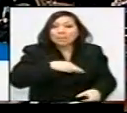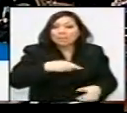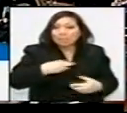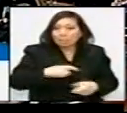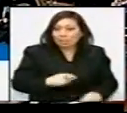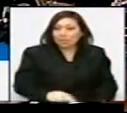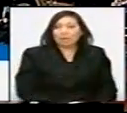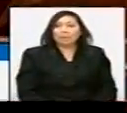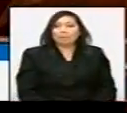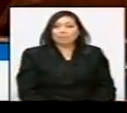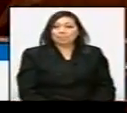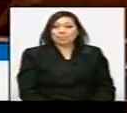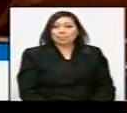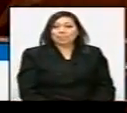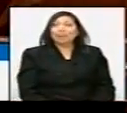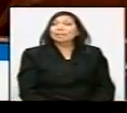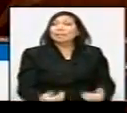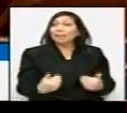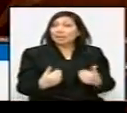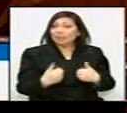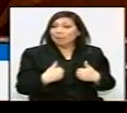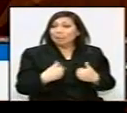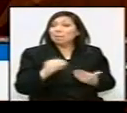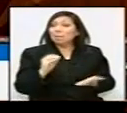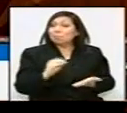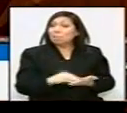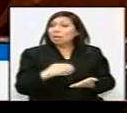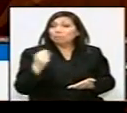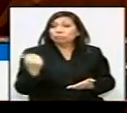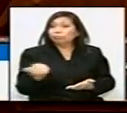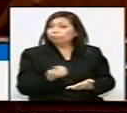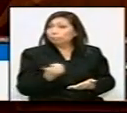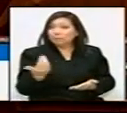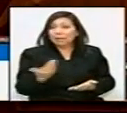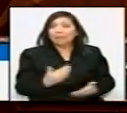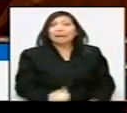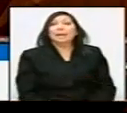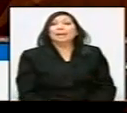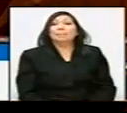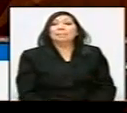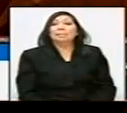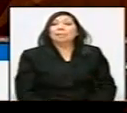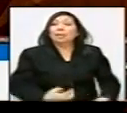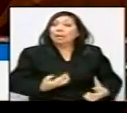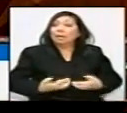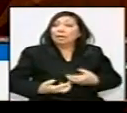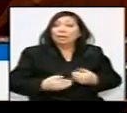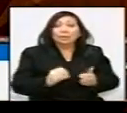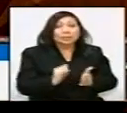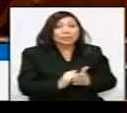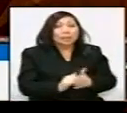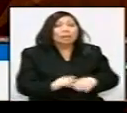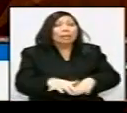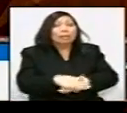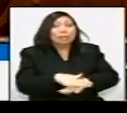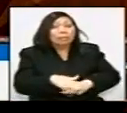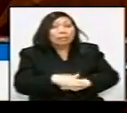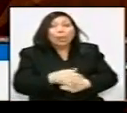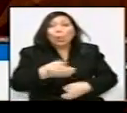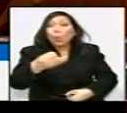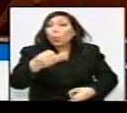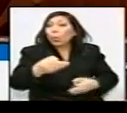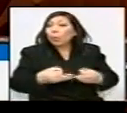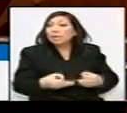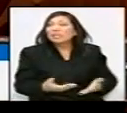Público. Tenemos mayor celeridad en procesos contenciosos administrativos